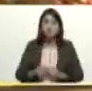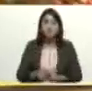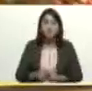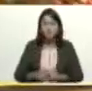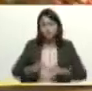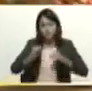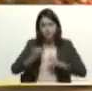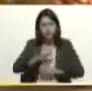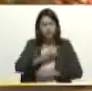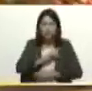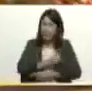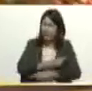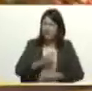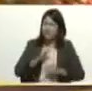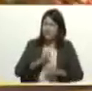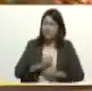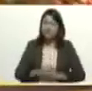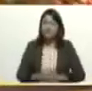duras,